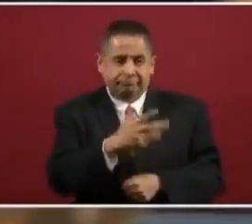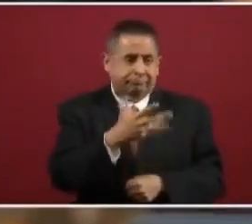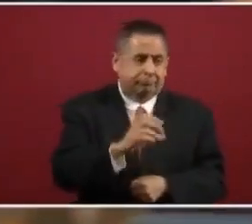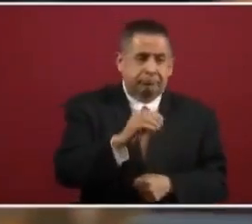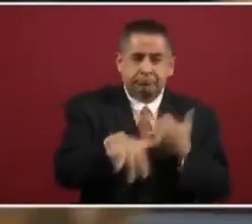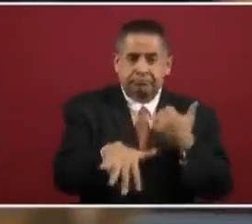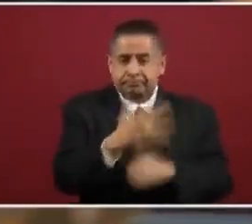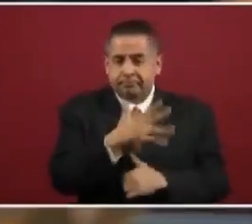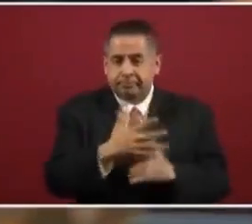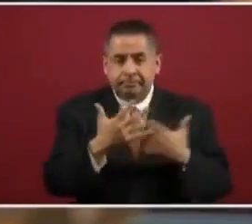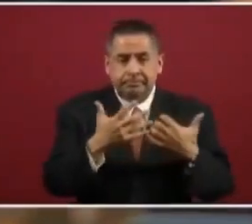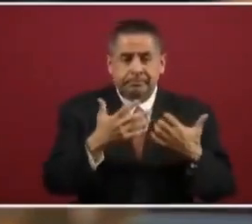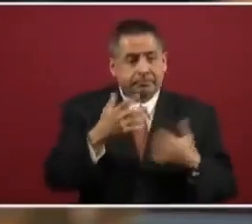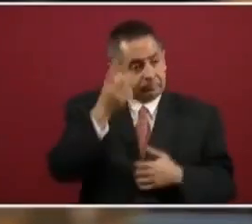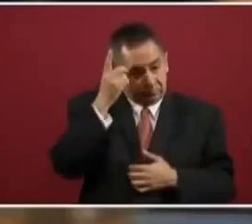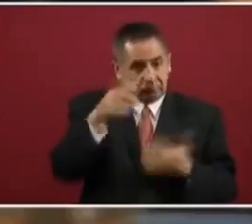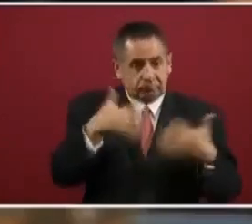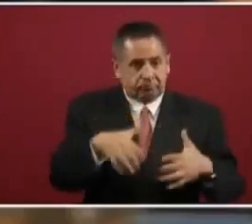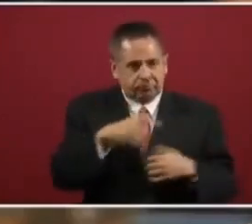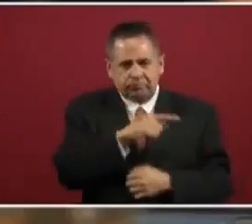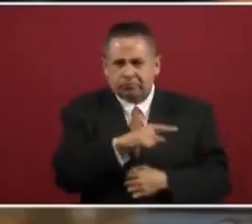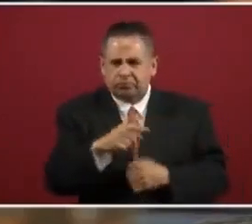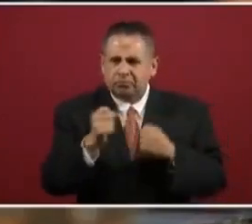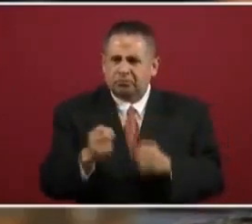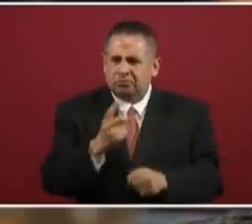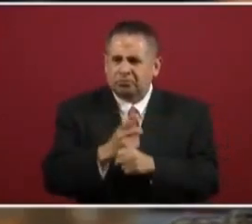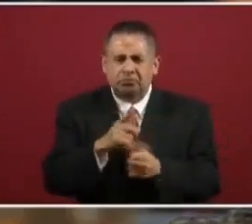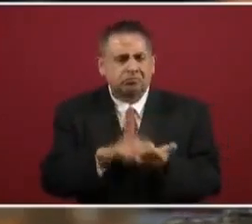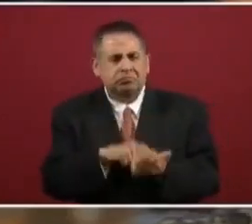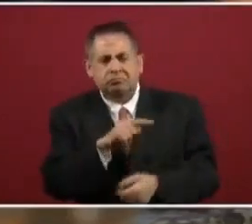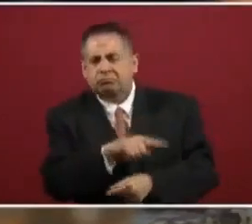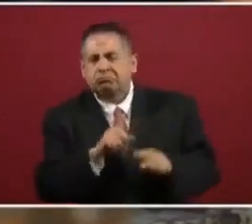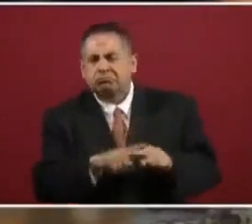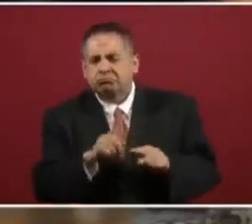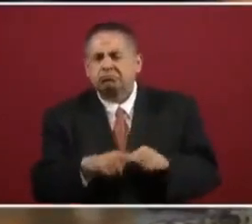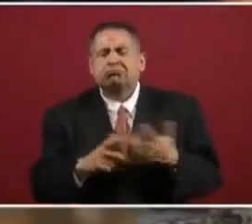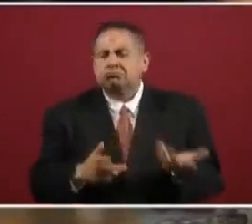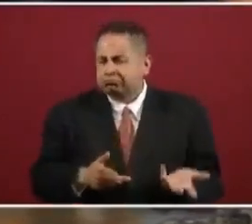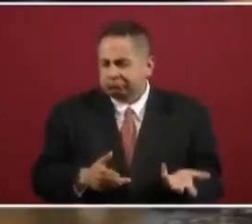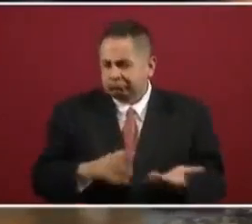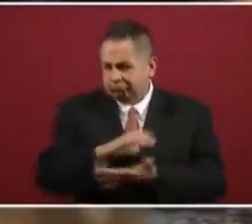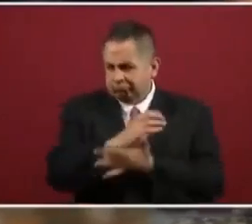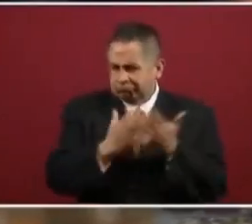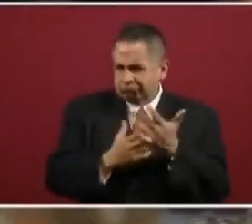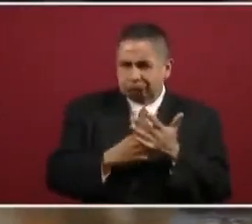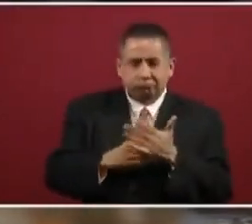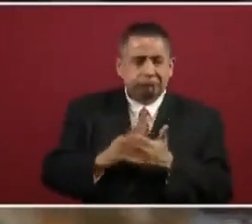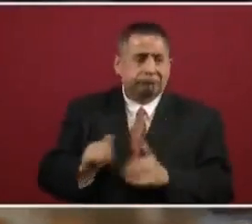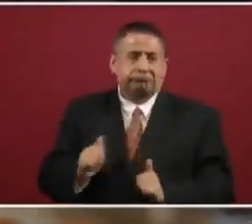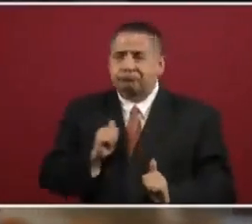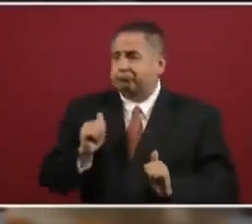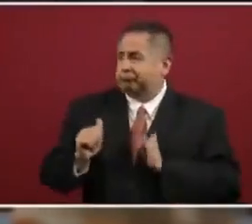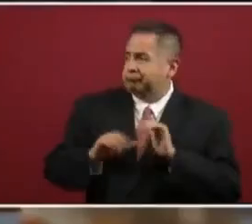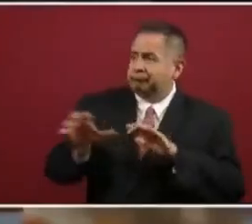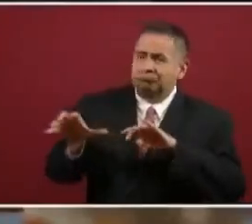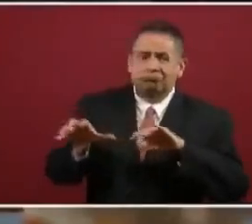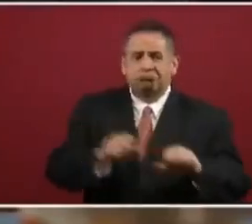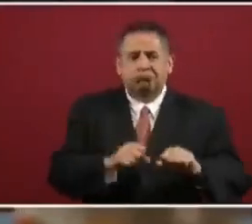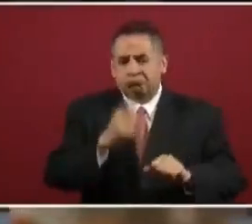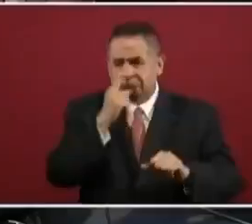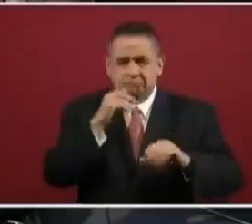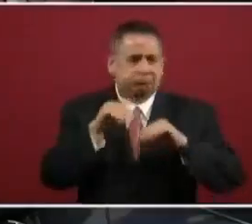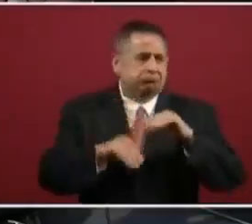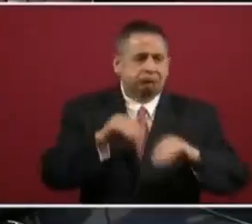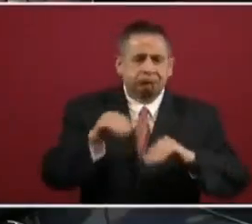15 los propietarios de esas empresas de seguridad que llenaron de policías a las